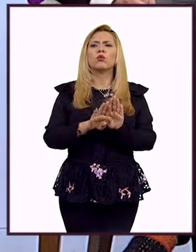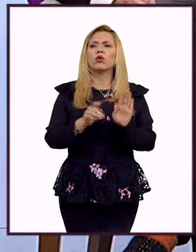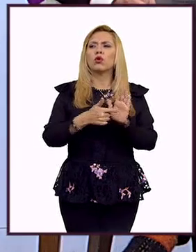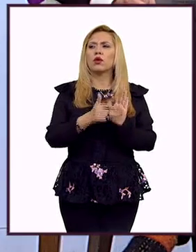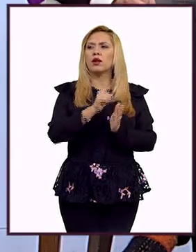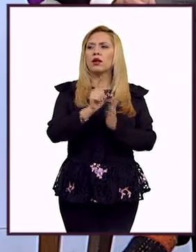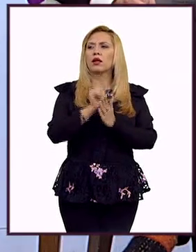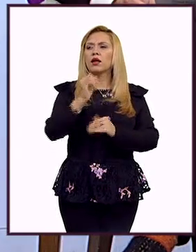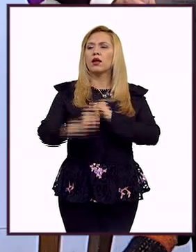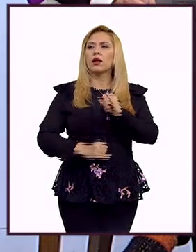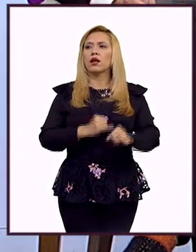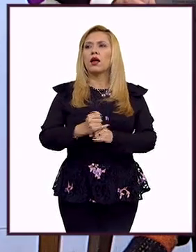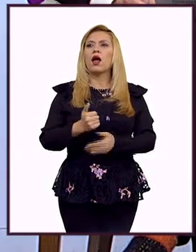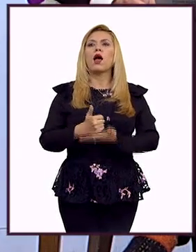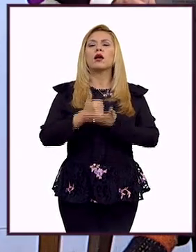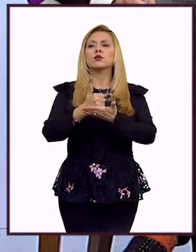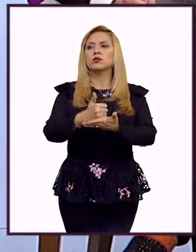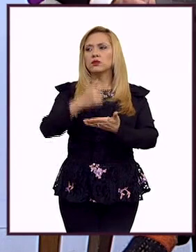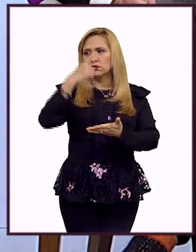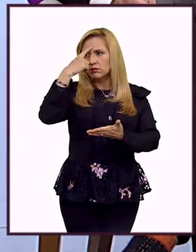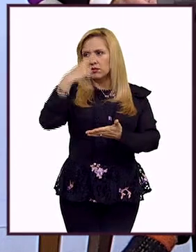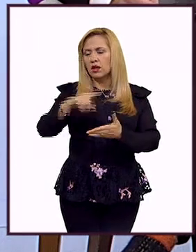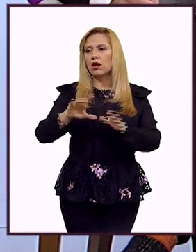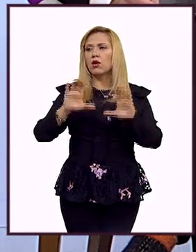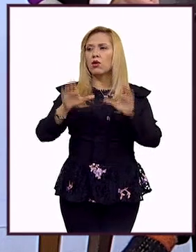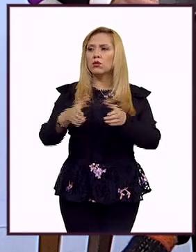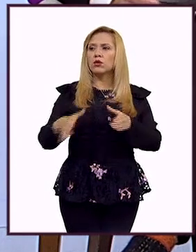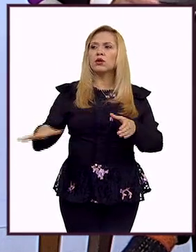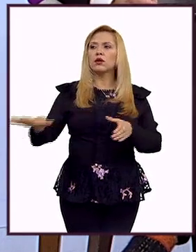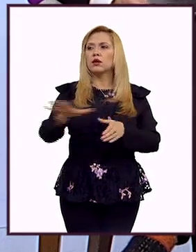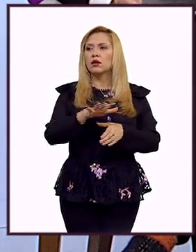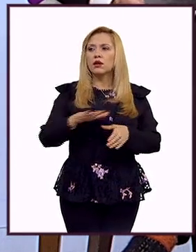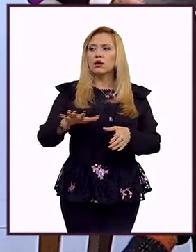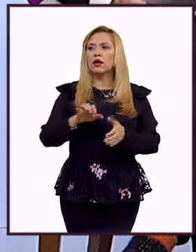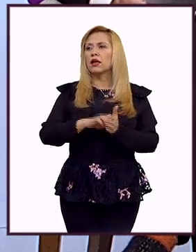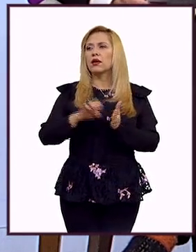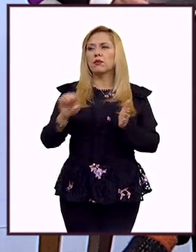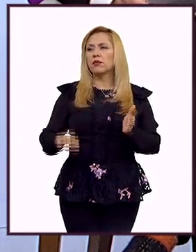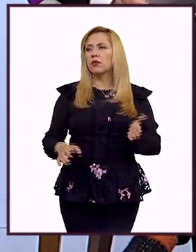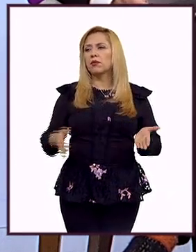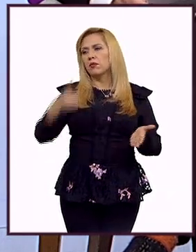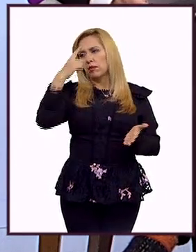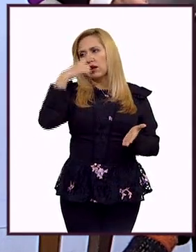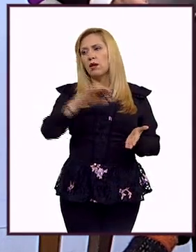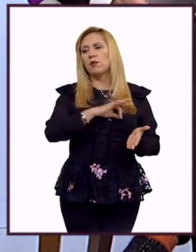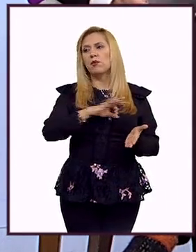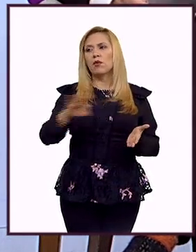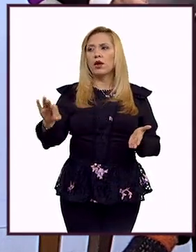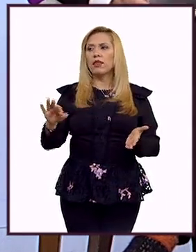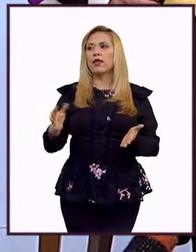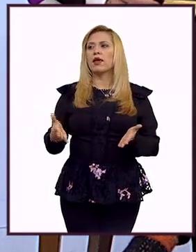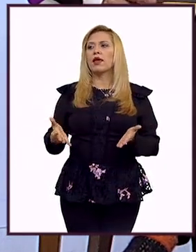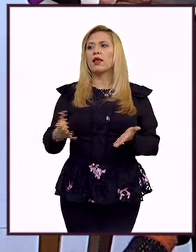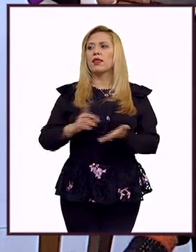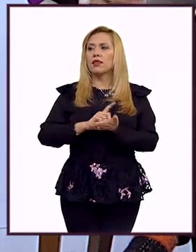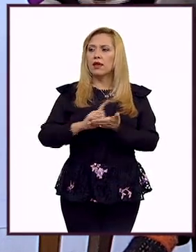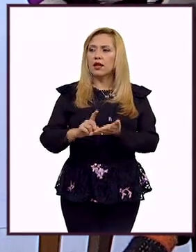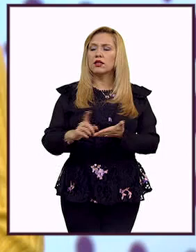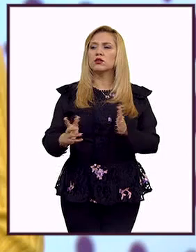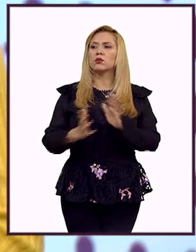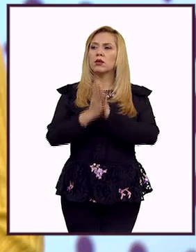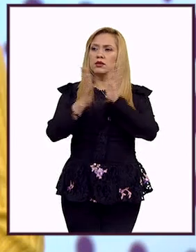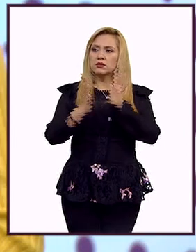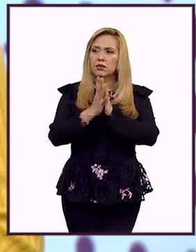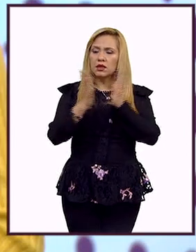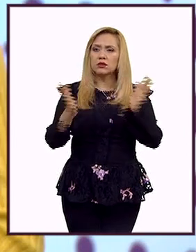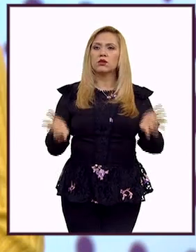ayuda a las estrategias jurídicas en torno a las comunidades equiparables, ¿no? Por ejemplo, ¿no? Para poder ejercer el derecho a la